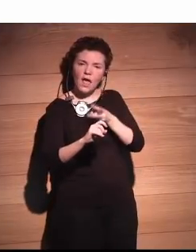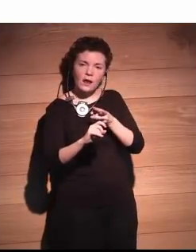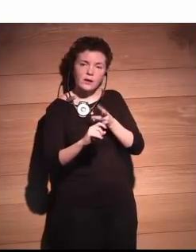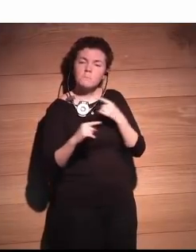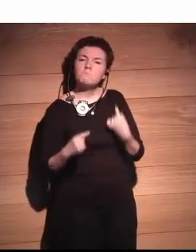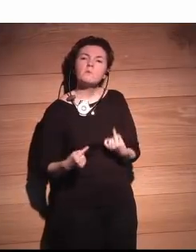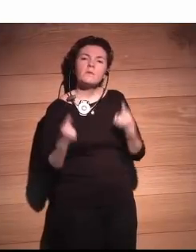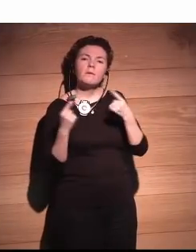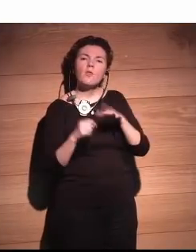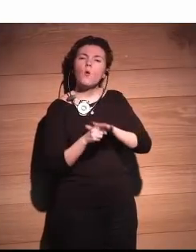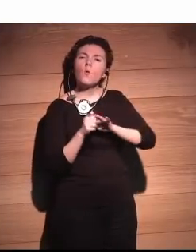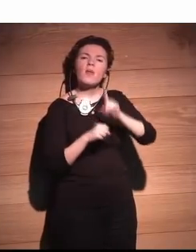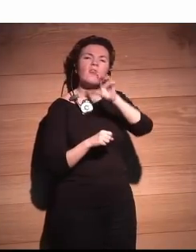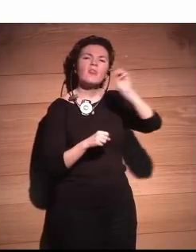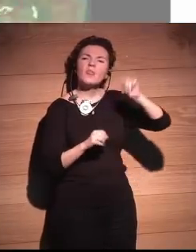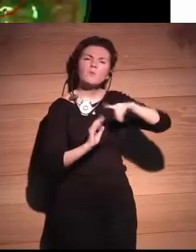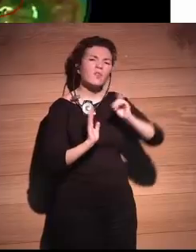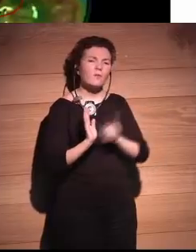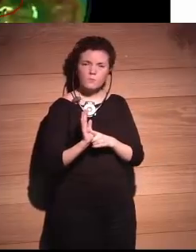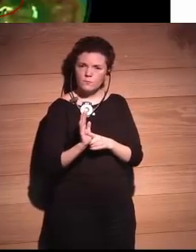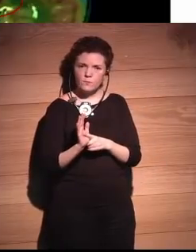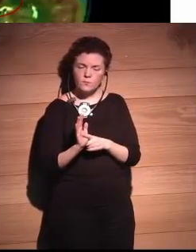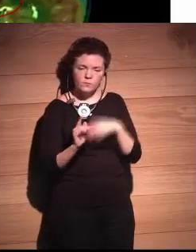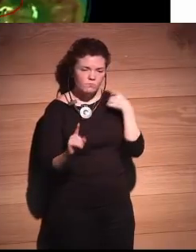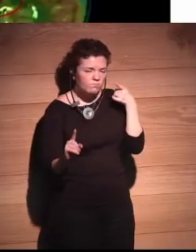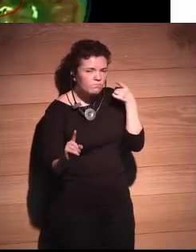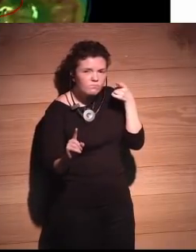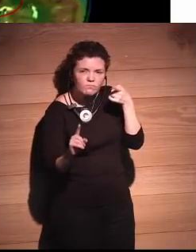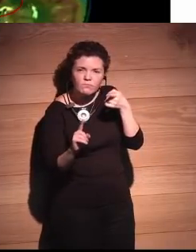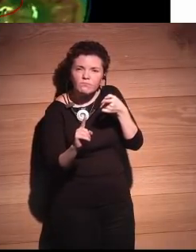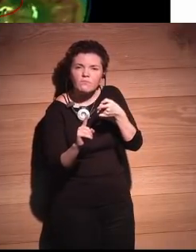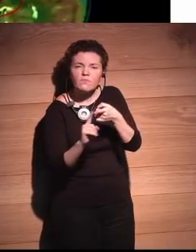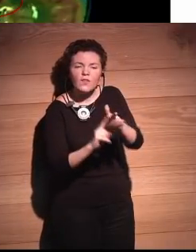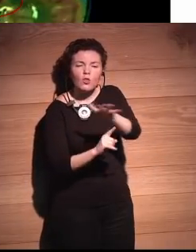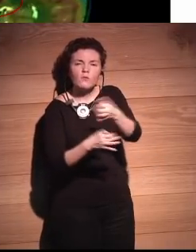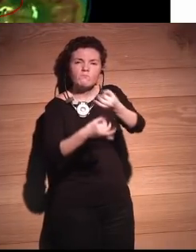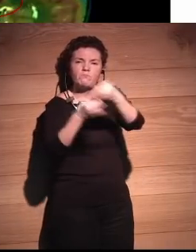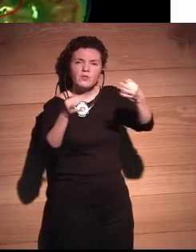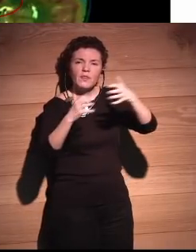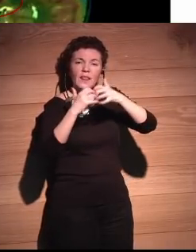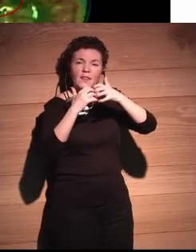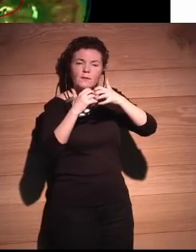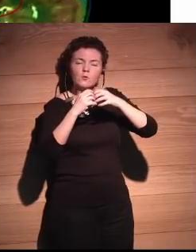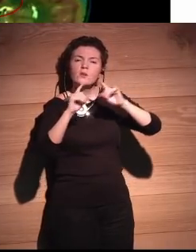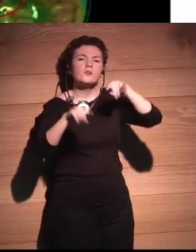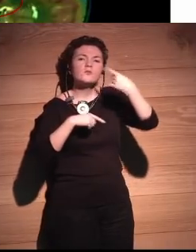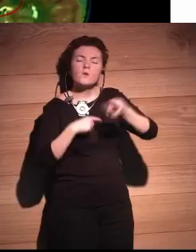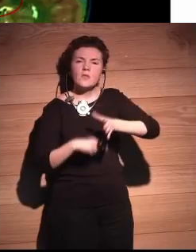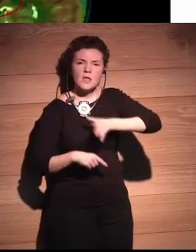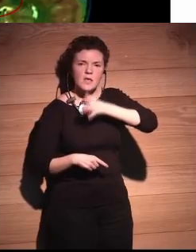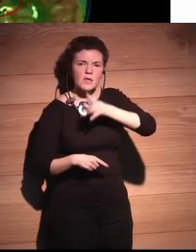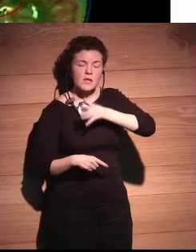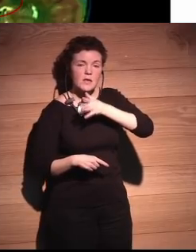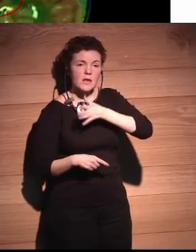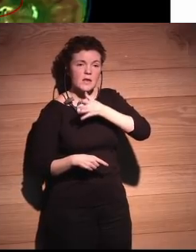tenido una cobertura del 100% y nos hemos dirigido completamente al área adecuada del cerebro. Y las consecuencias han sido increíbles.